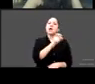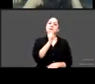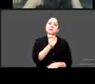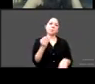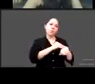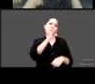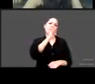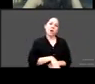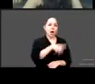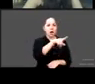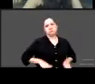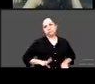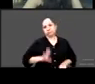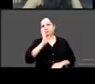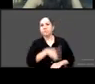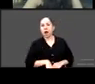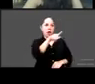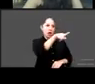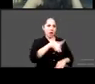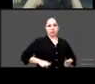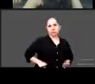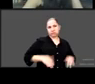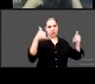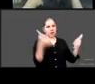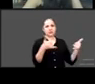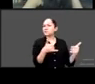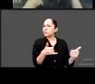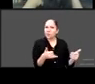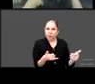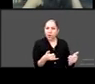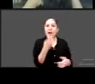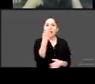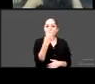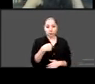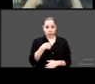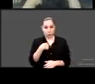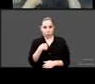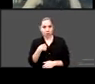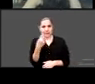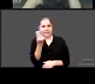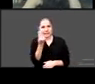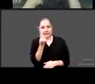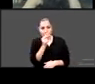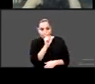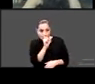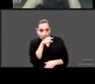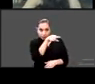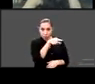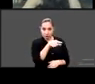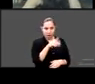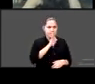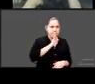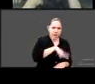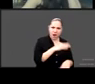Porque yo sé que cada vez que se porte inadecuadamente, me estará permitiendo conocerlo mejor